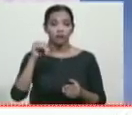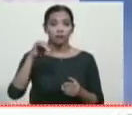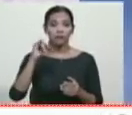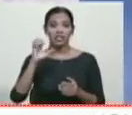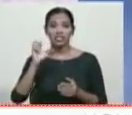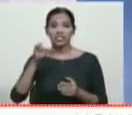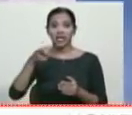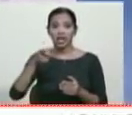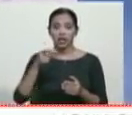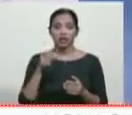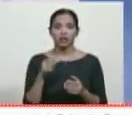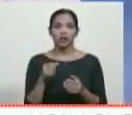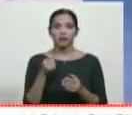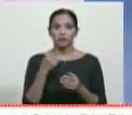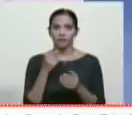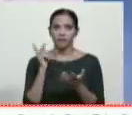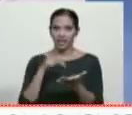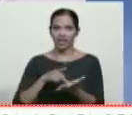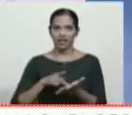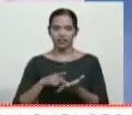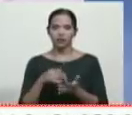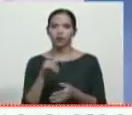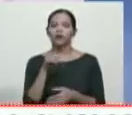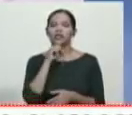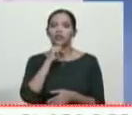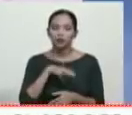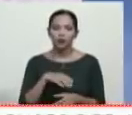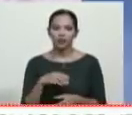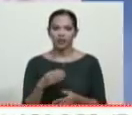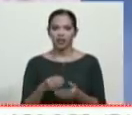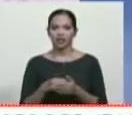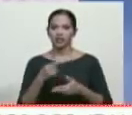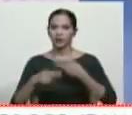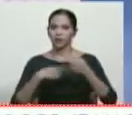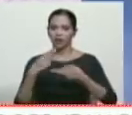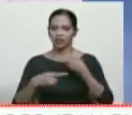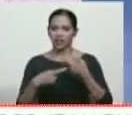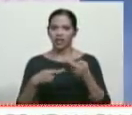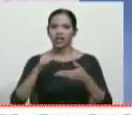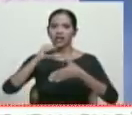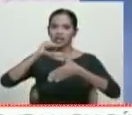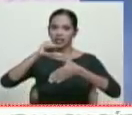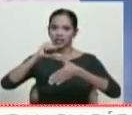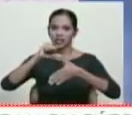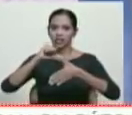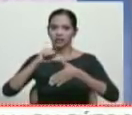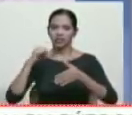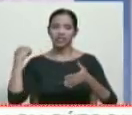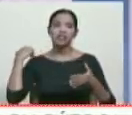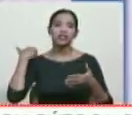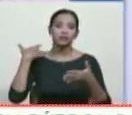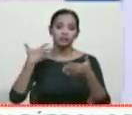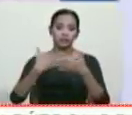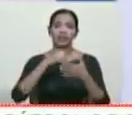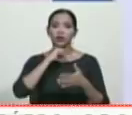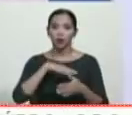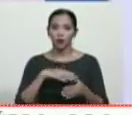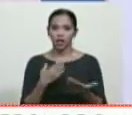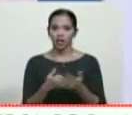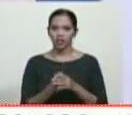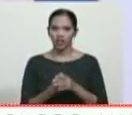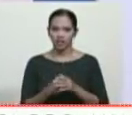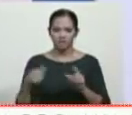de una historia de la izquierda latinoamericana, de tortura, de luchar contra